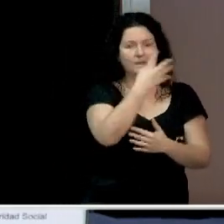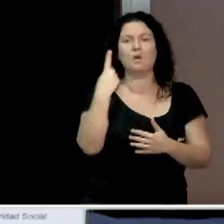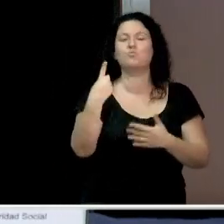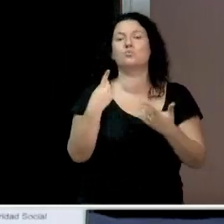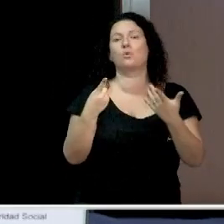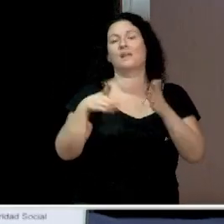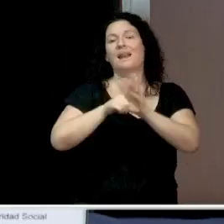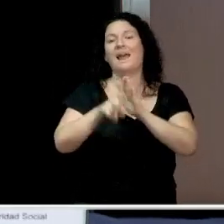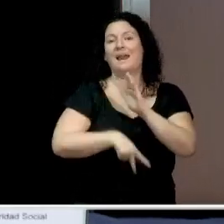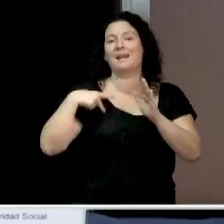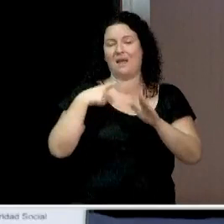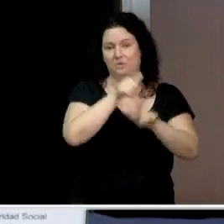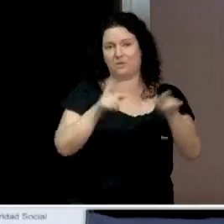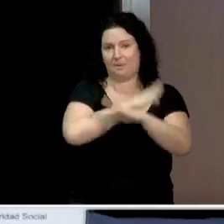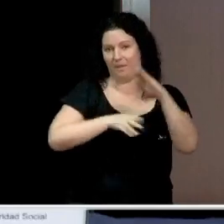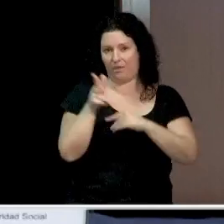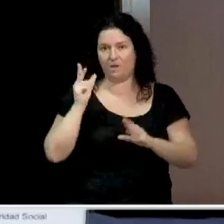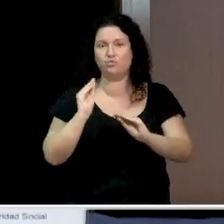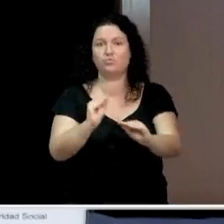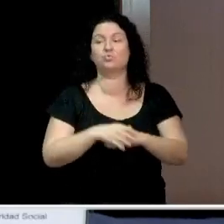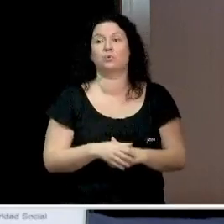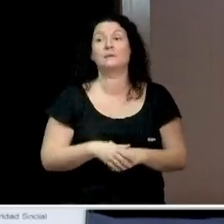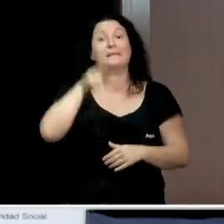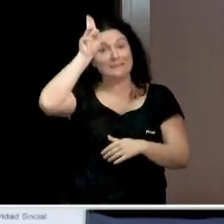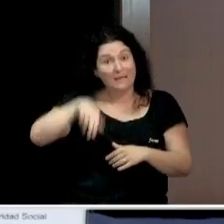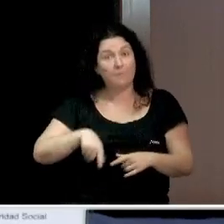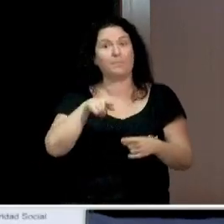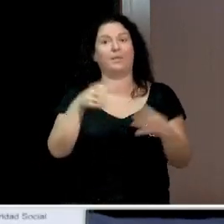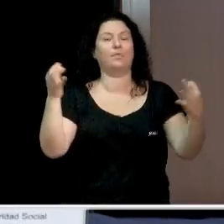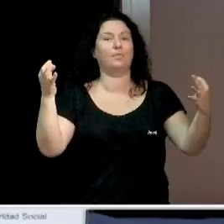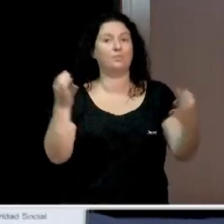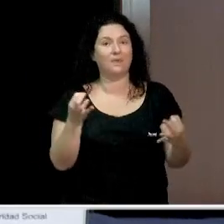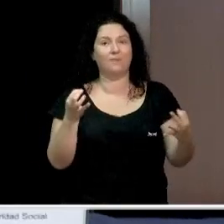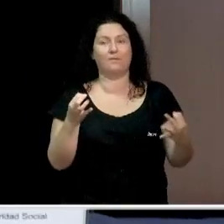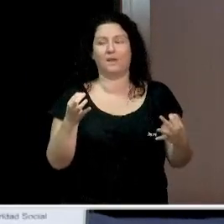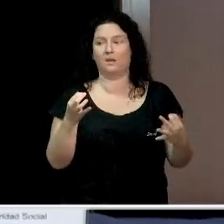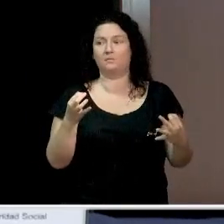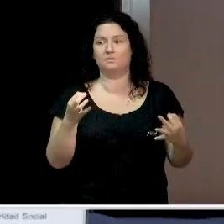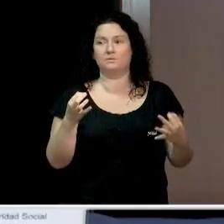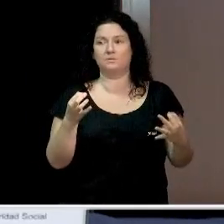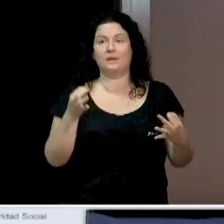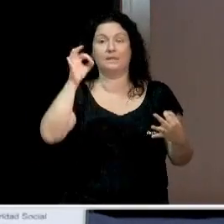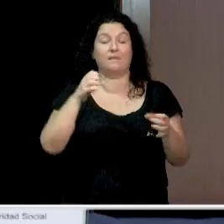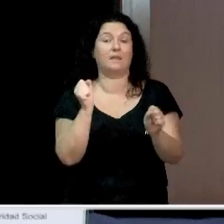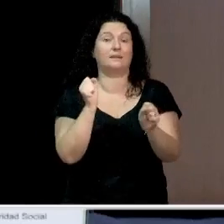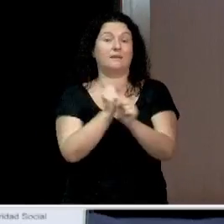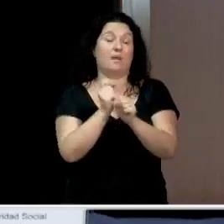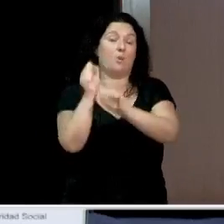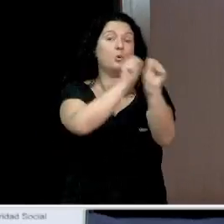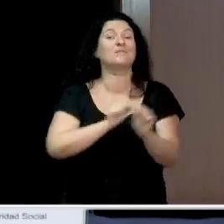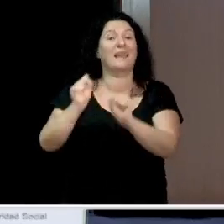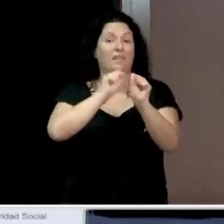de las Personas con Discapacidad. Y, finalmente, también le corresponde la creación de las burbujas de empleo, el empleo